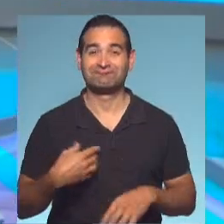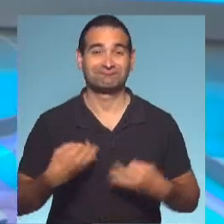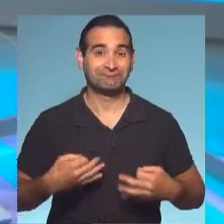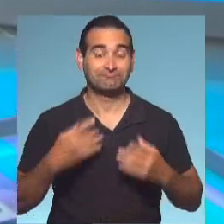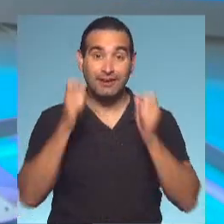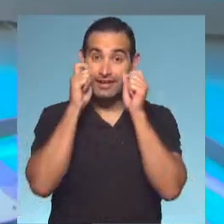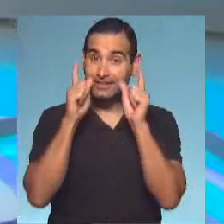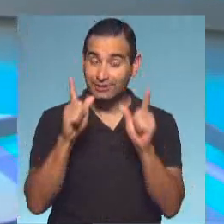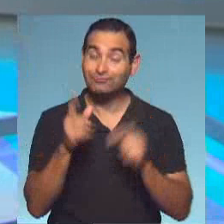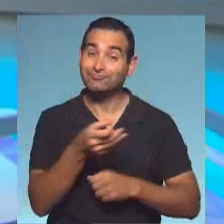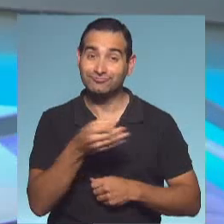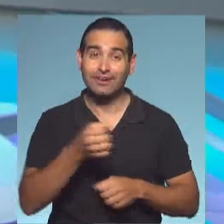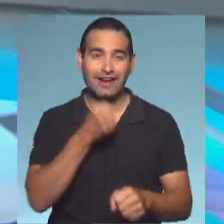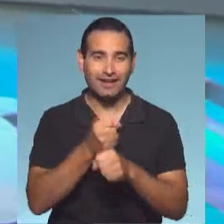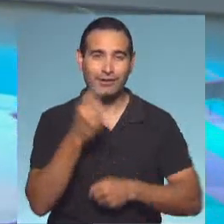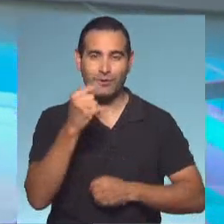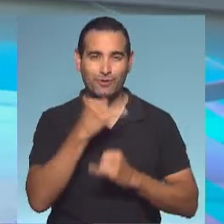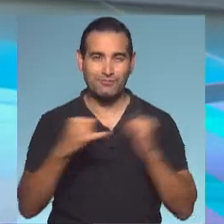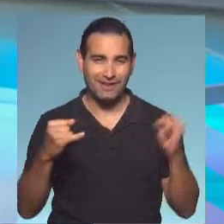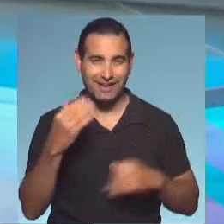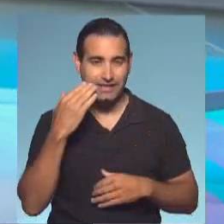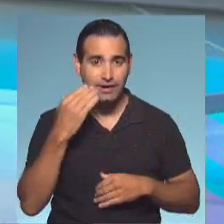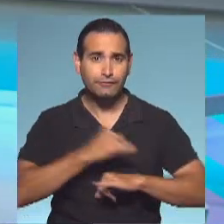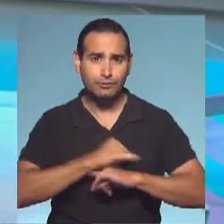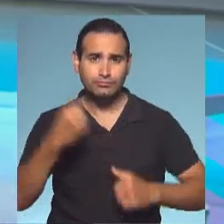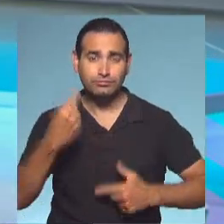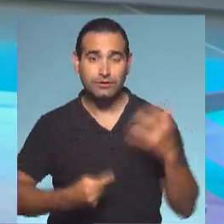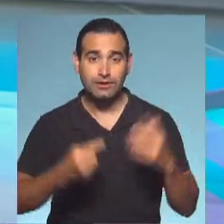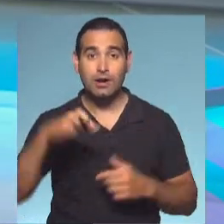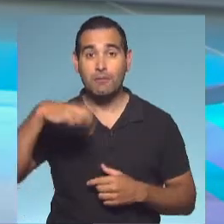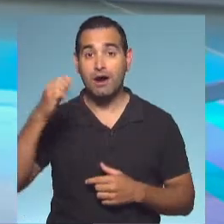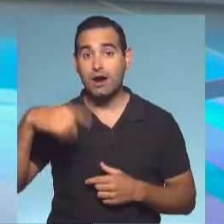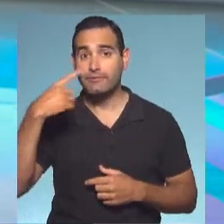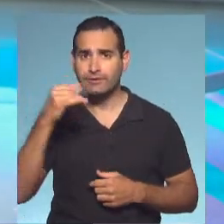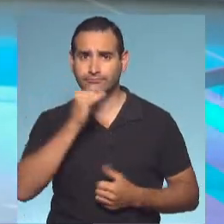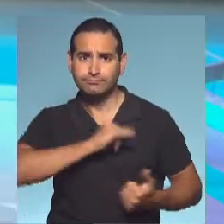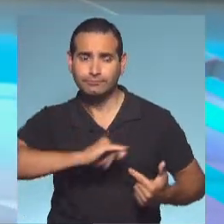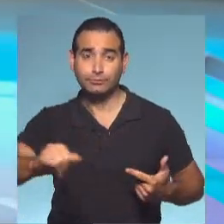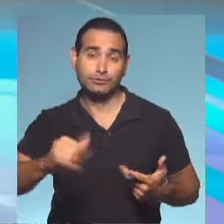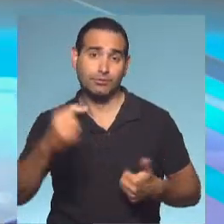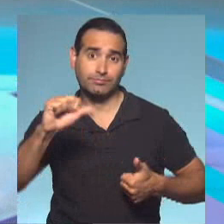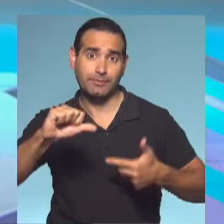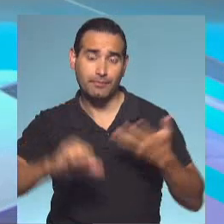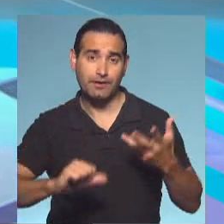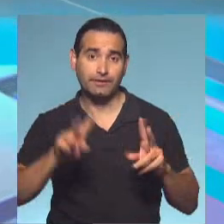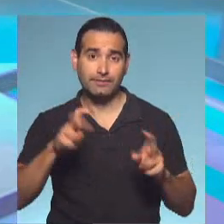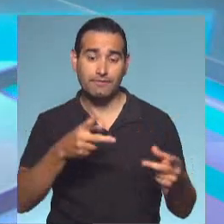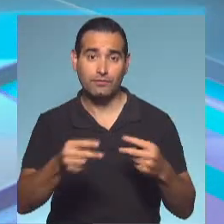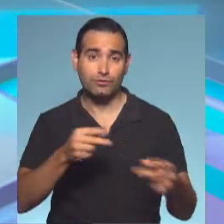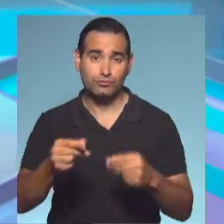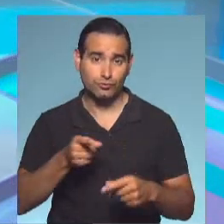bueno, atentos. Sí, claro, hasta la 1:30 de la tarde, con mucha información, denuncia del PAMI por irregularidades en la vacunación contra